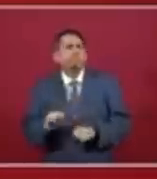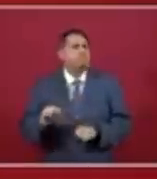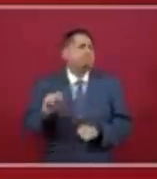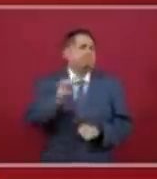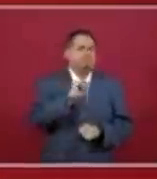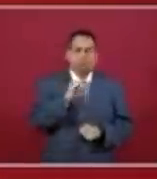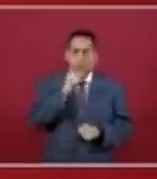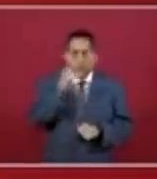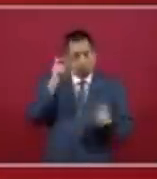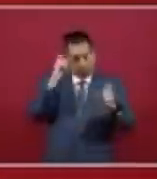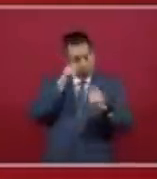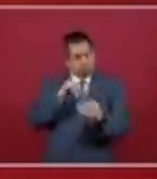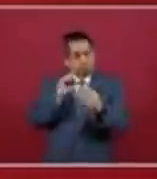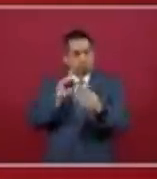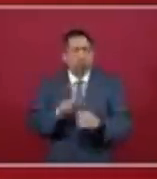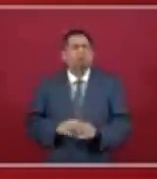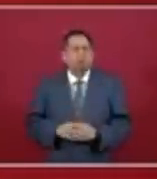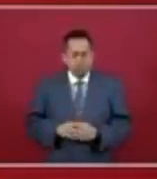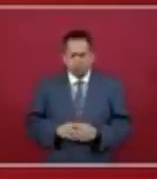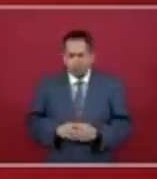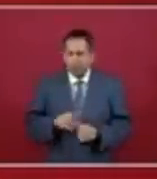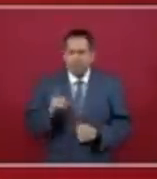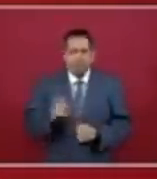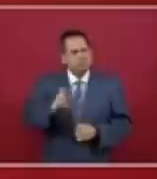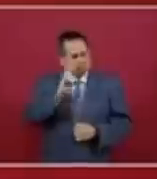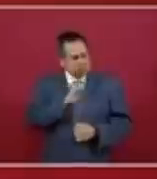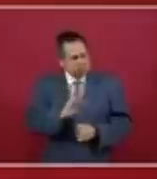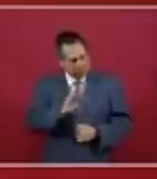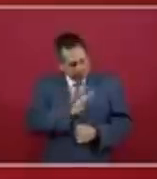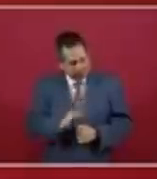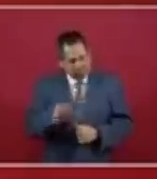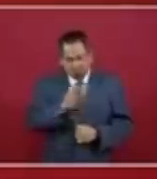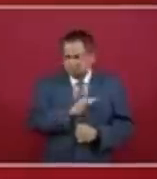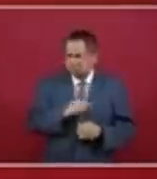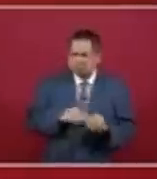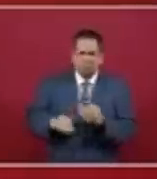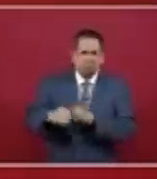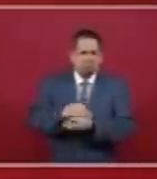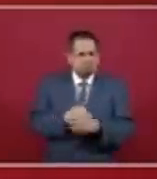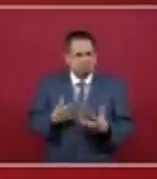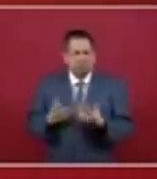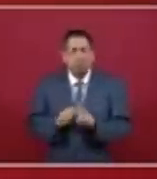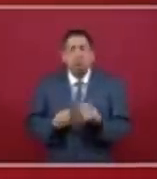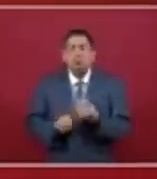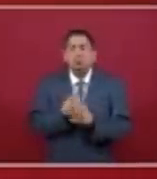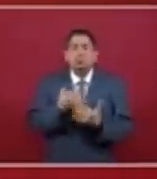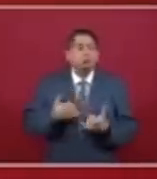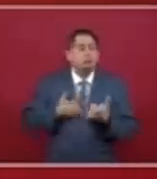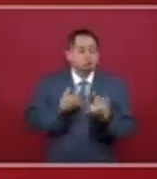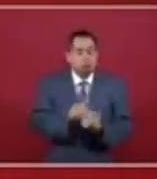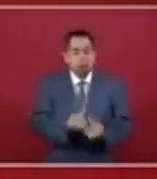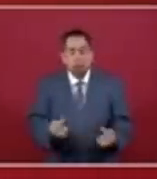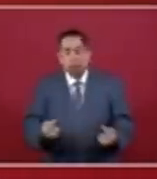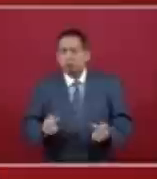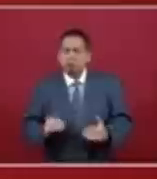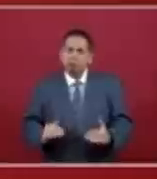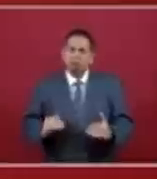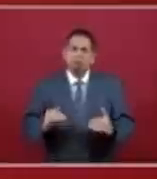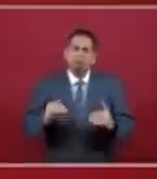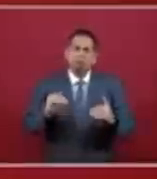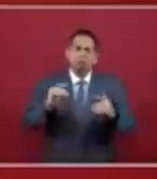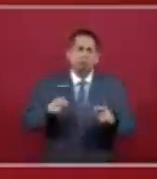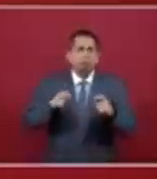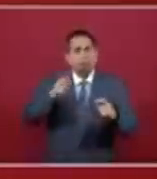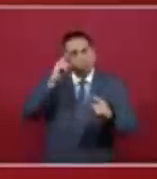es el reto, pero más grandes son las posibilidades de crecimiento armónico de las nuevas generaciones que vienen y que están